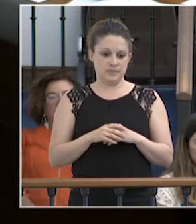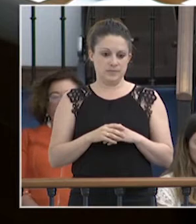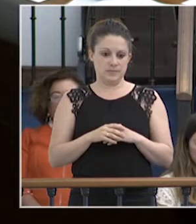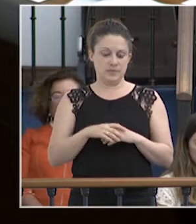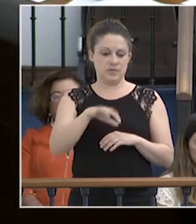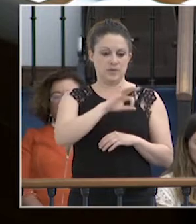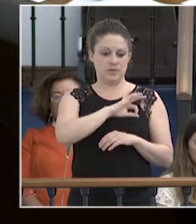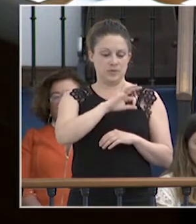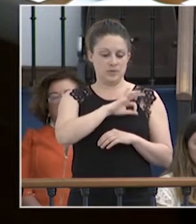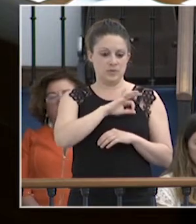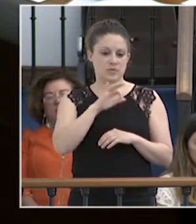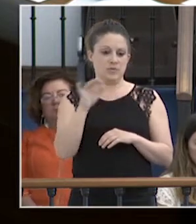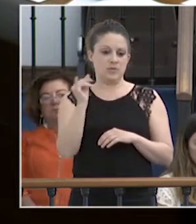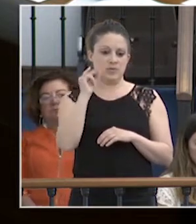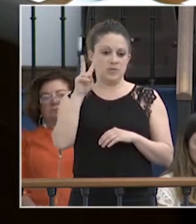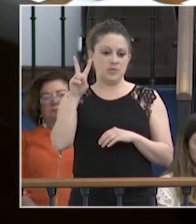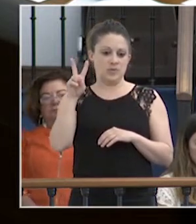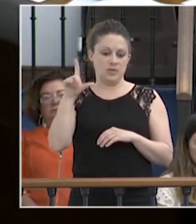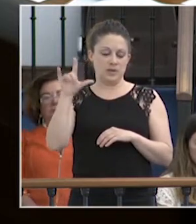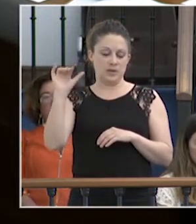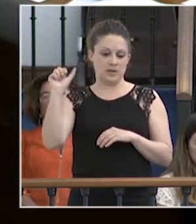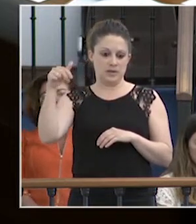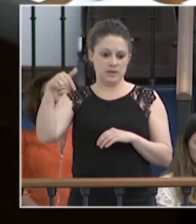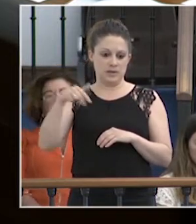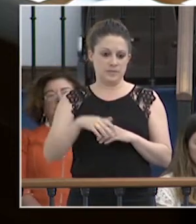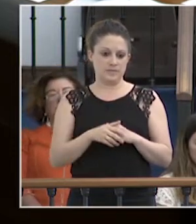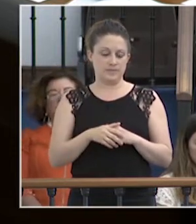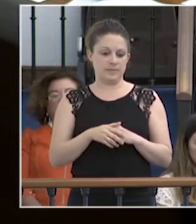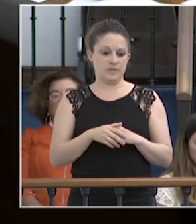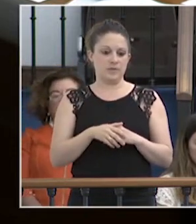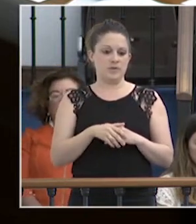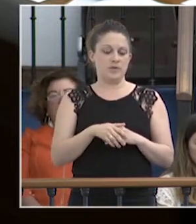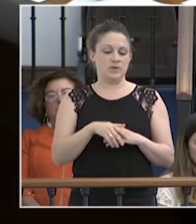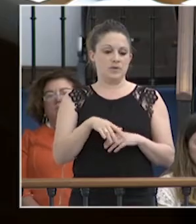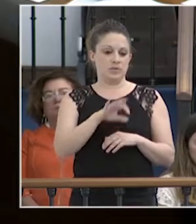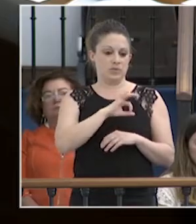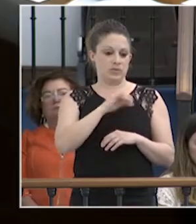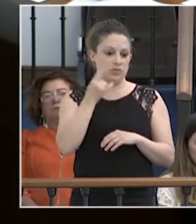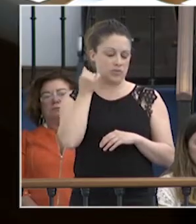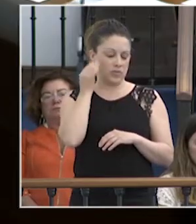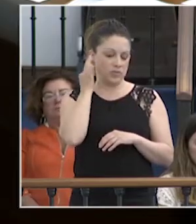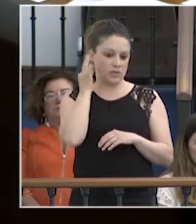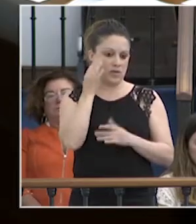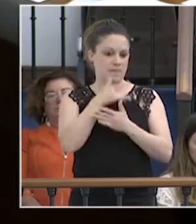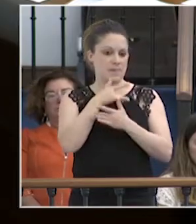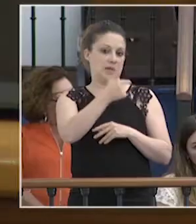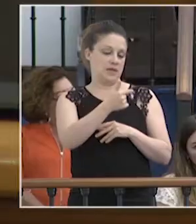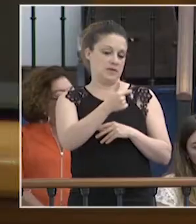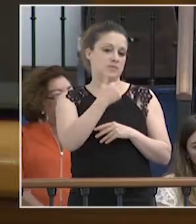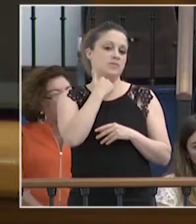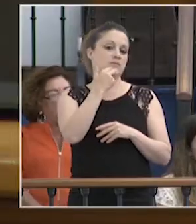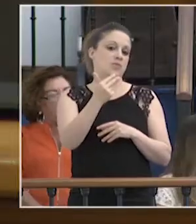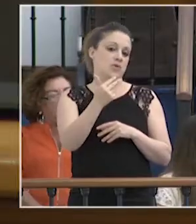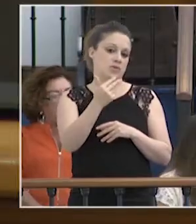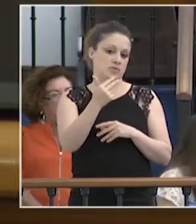don Julián Martínez Lizán, doña María Dolores Merino Chacón, don Fernando Mora Rodríguez.